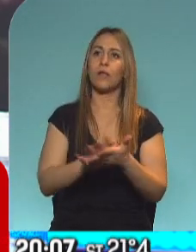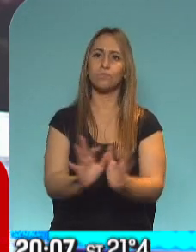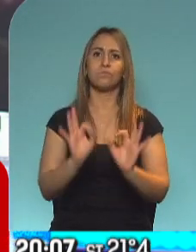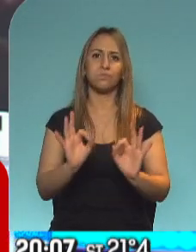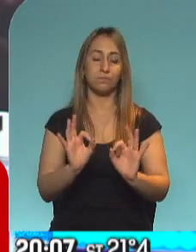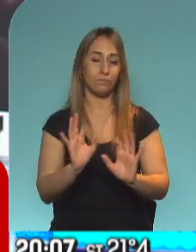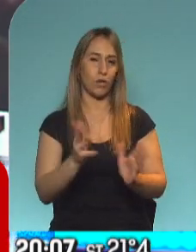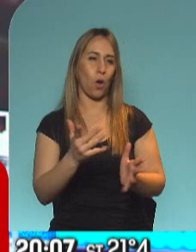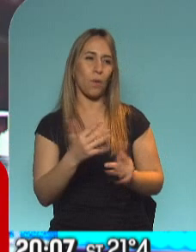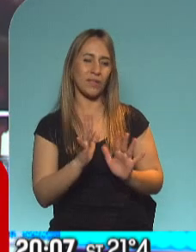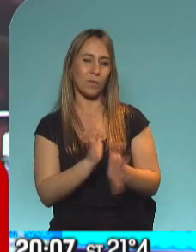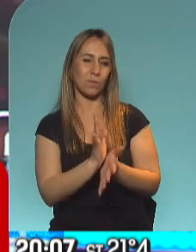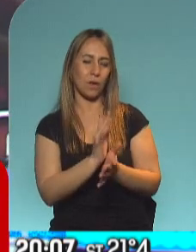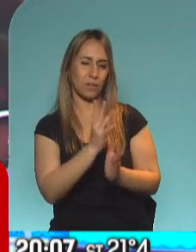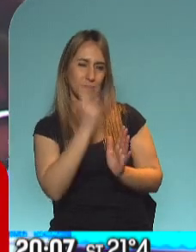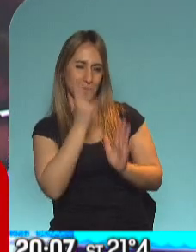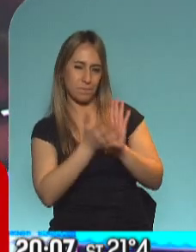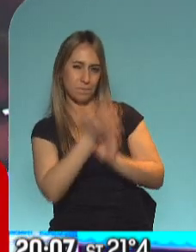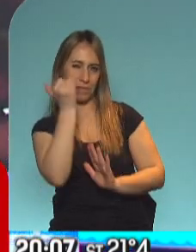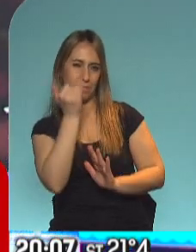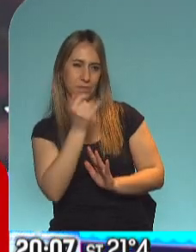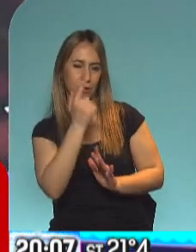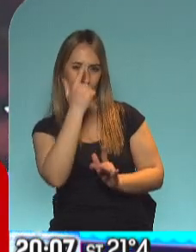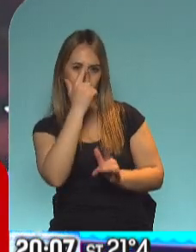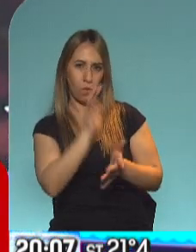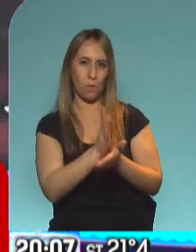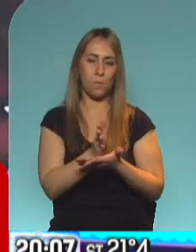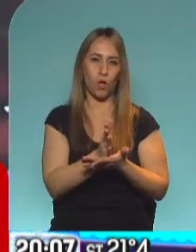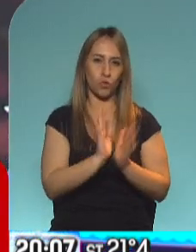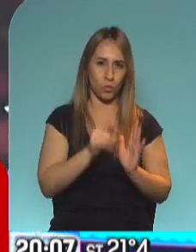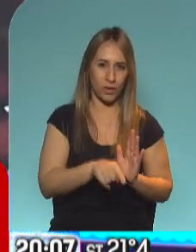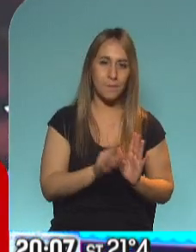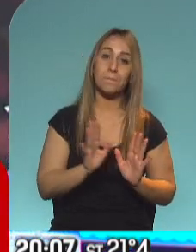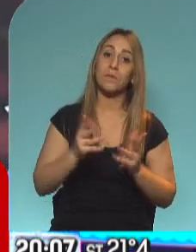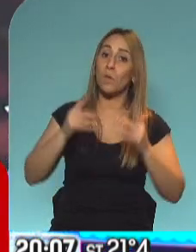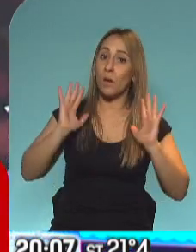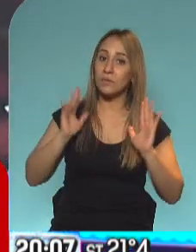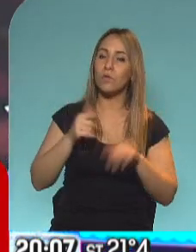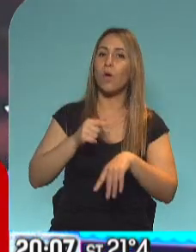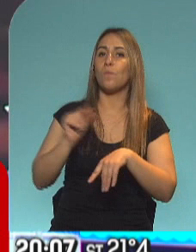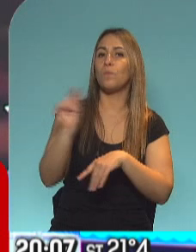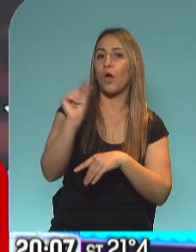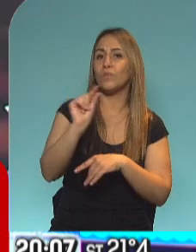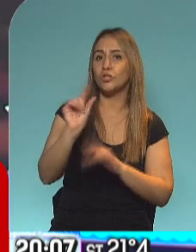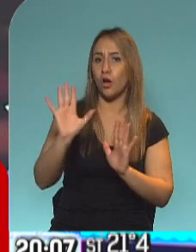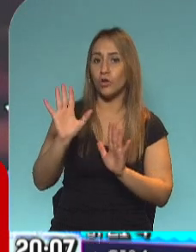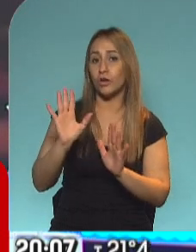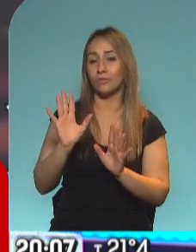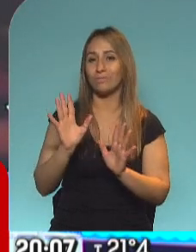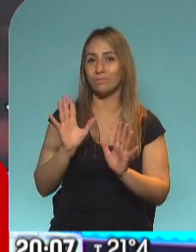un indicio de la posición definitiva? En principio, la restitución a sus cargos de manera provisoria es una